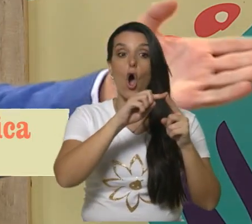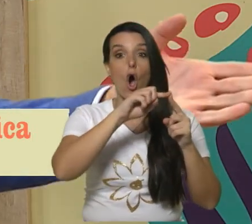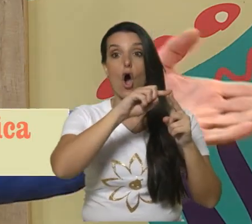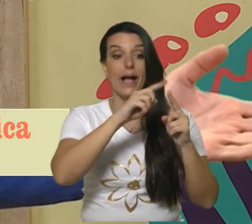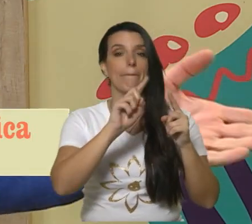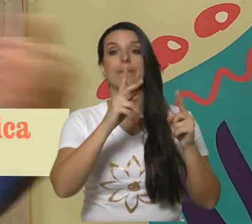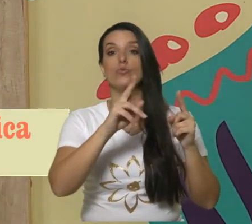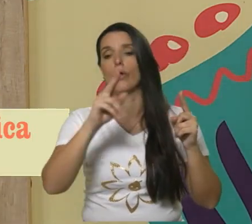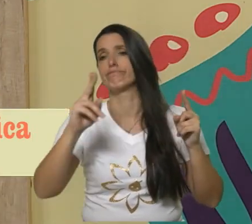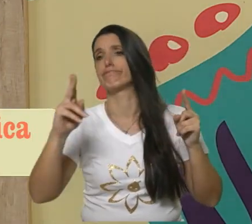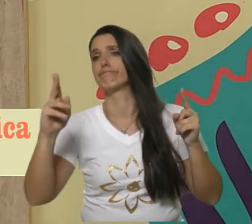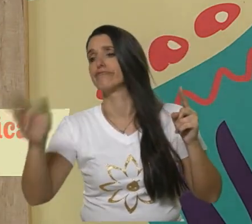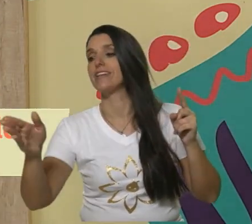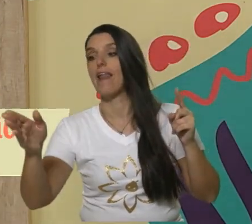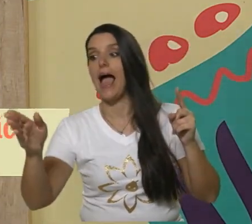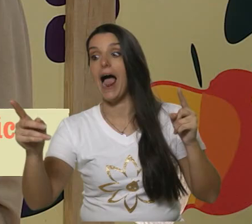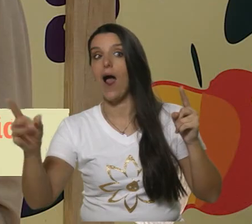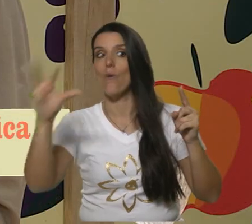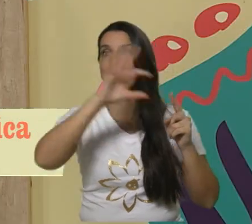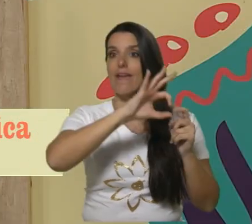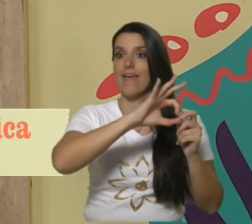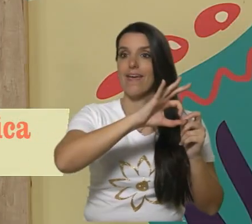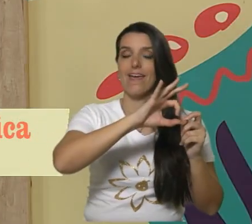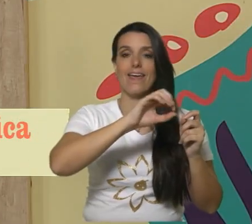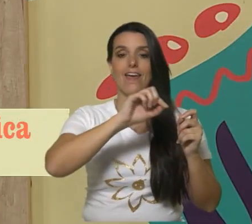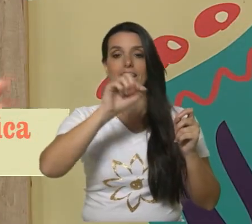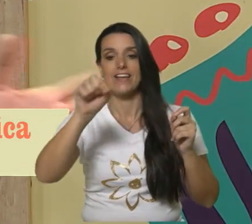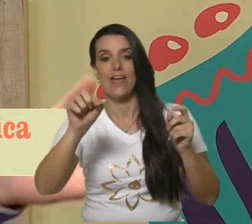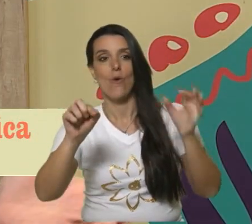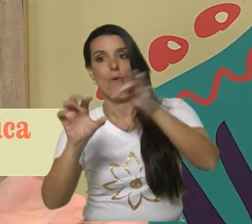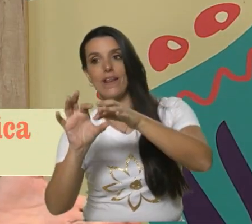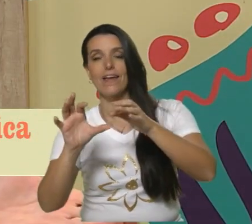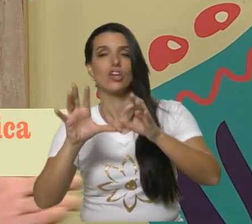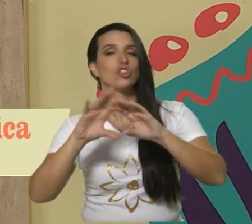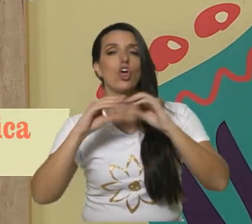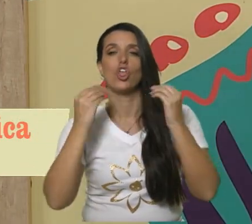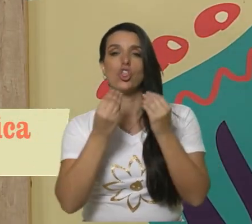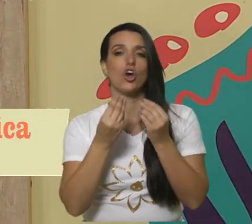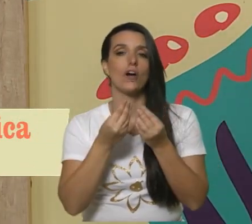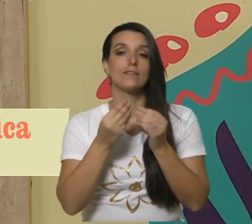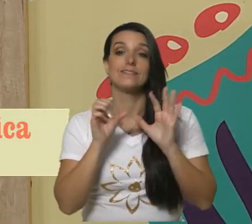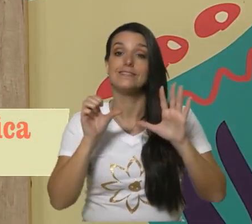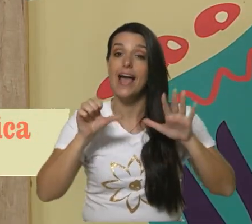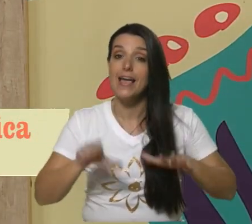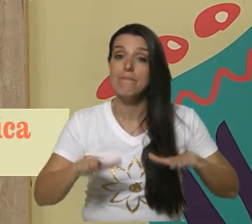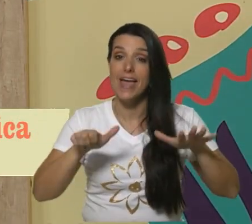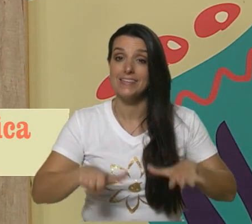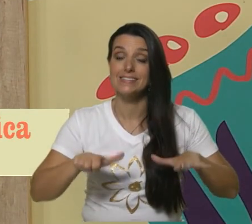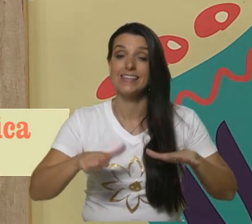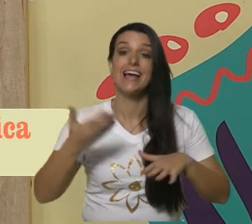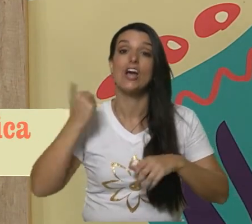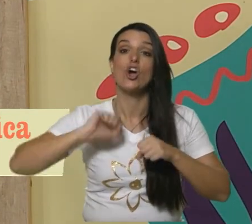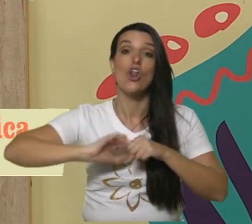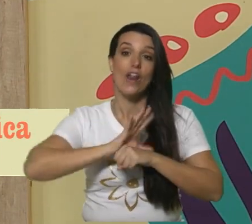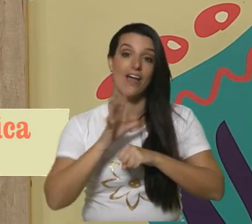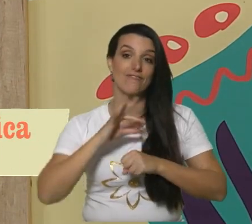porque yo estoy seguro de que como espectador ía lo mismo y esto d todo cierra lo escribimos durante 6 meses durante la pandemia con lo